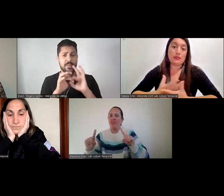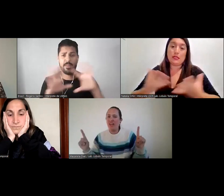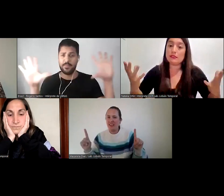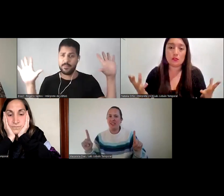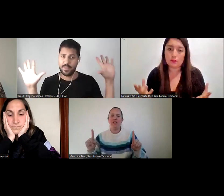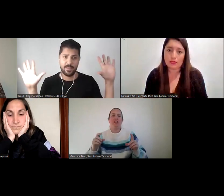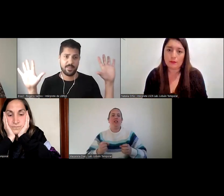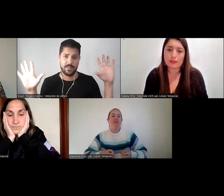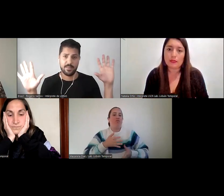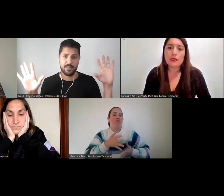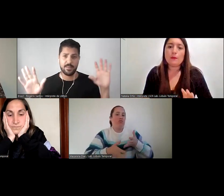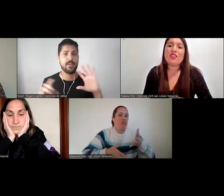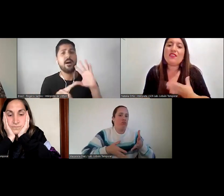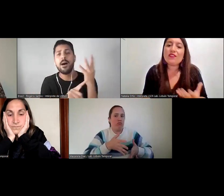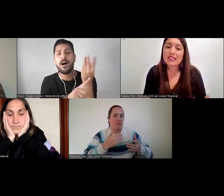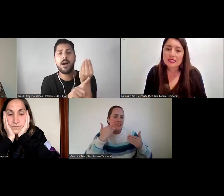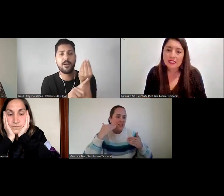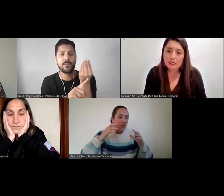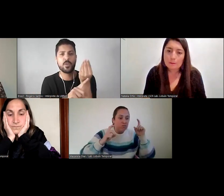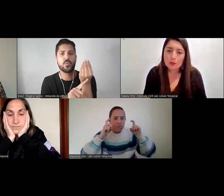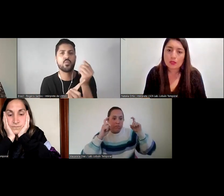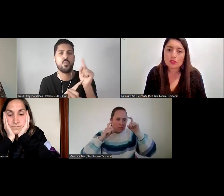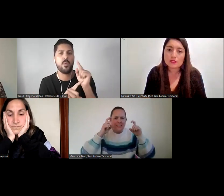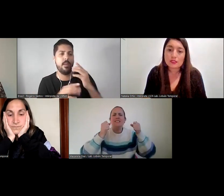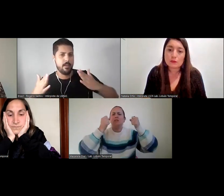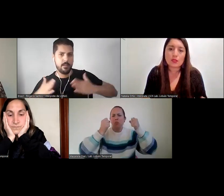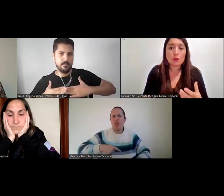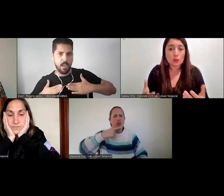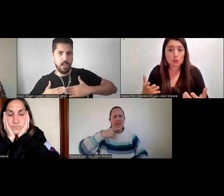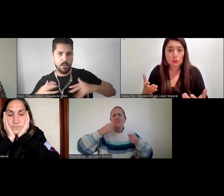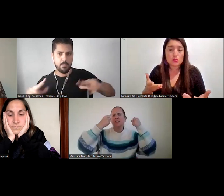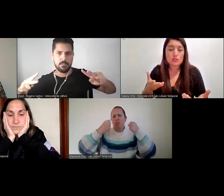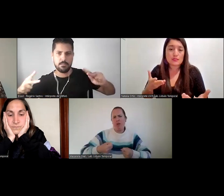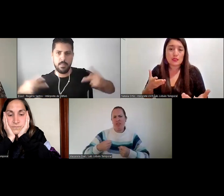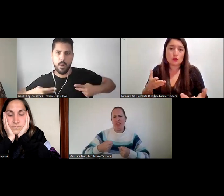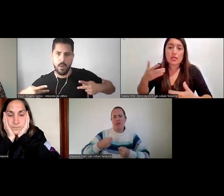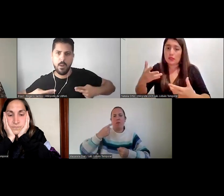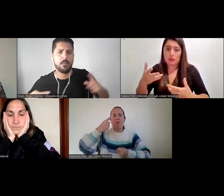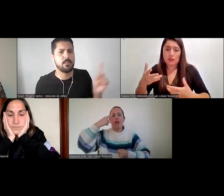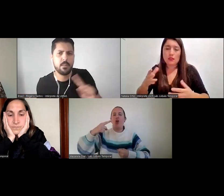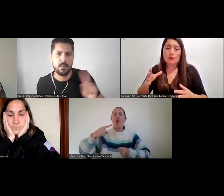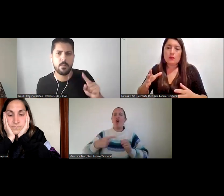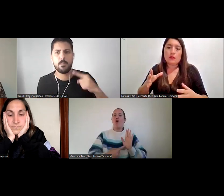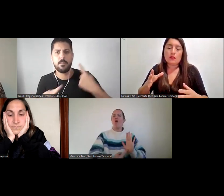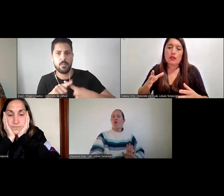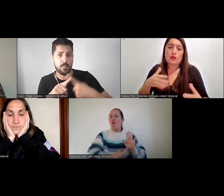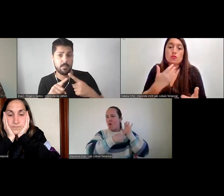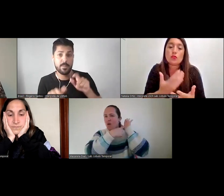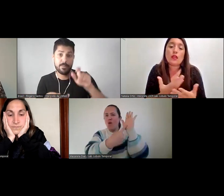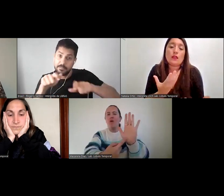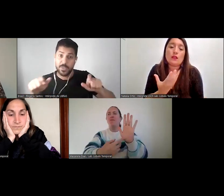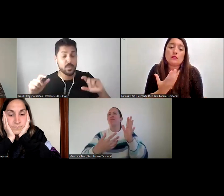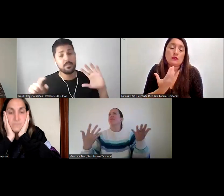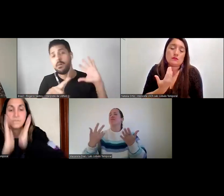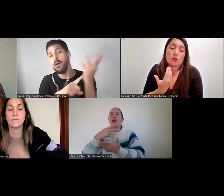como les pertenece a todos finalmente. Pero es diferente cuando se, por ejemplo, cuando uno se acerca a un oyente, a los